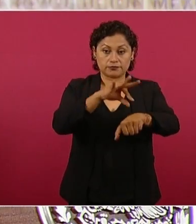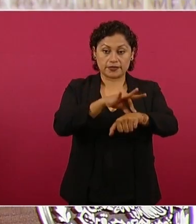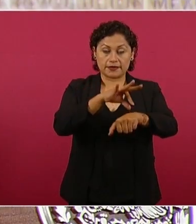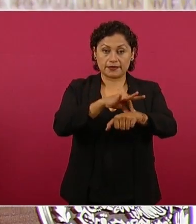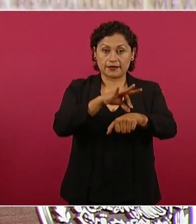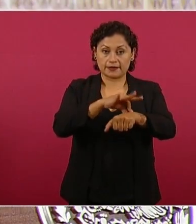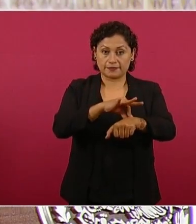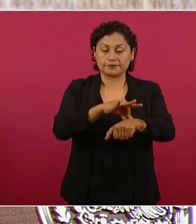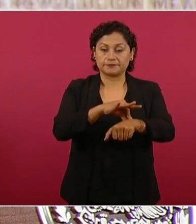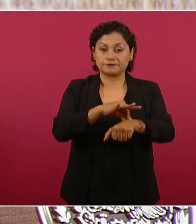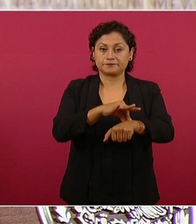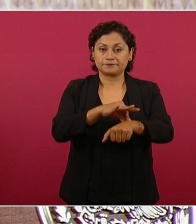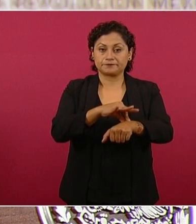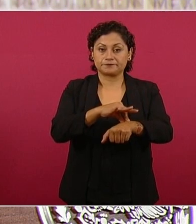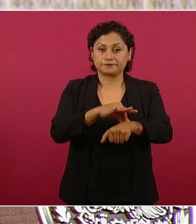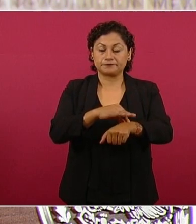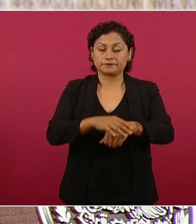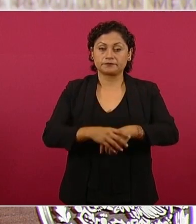que